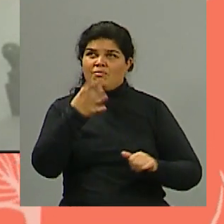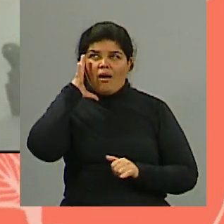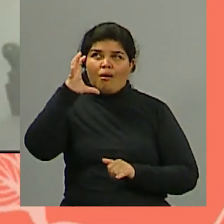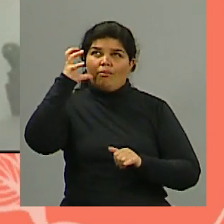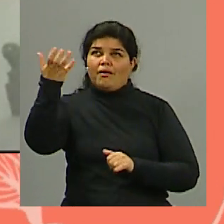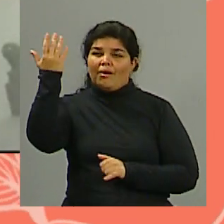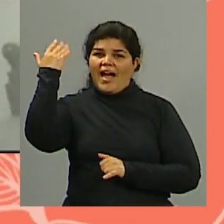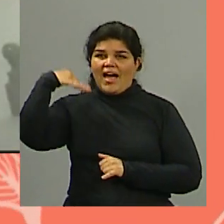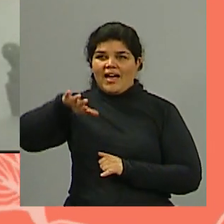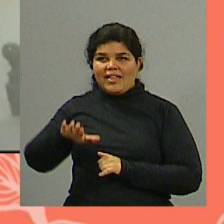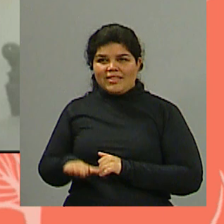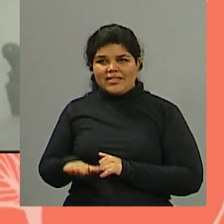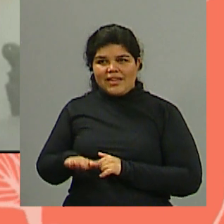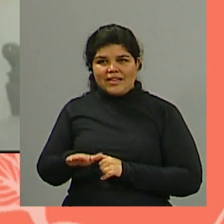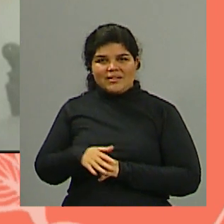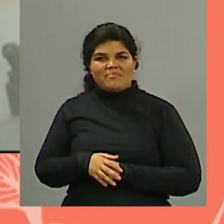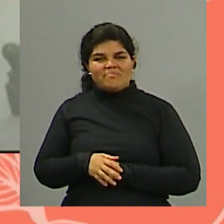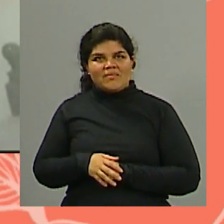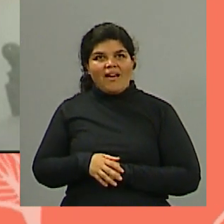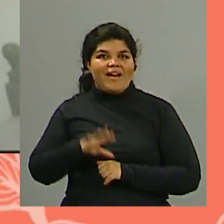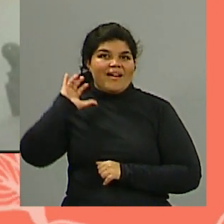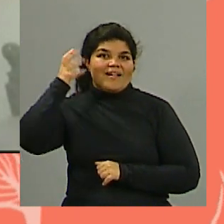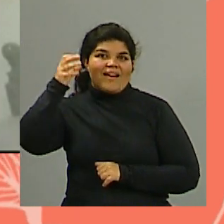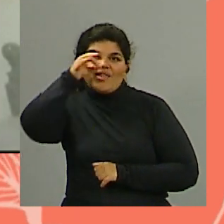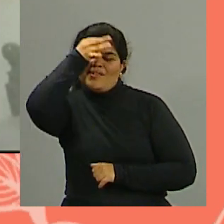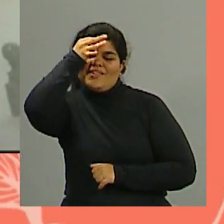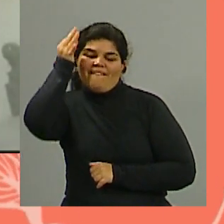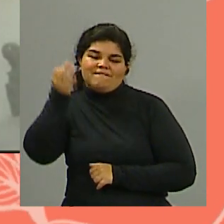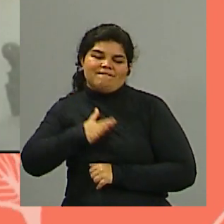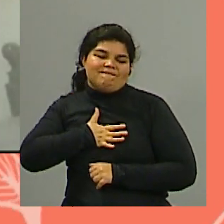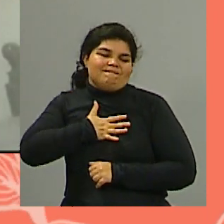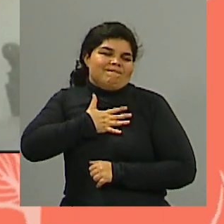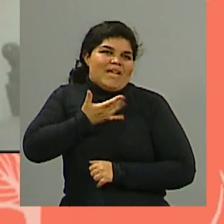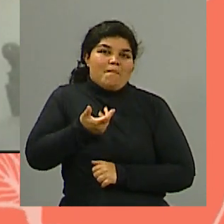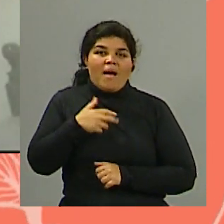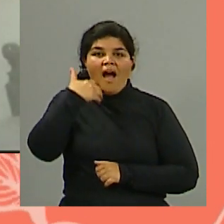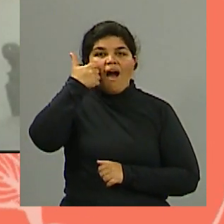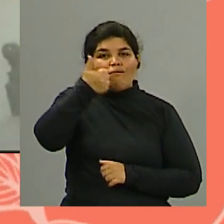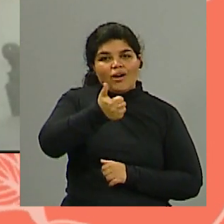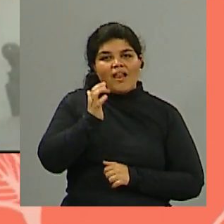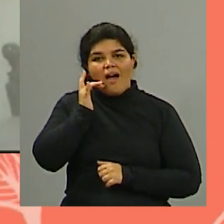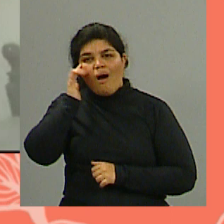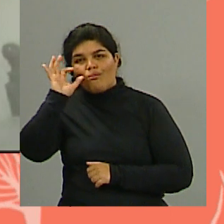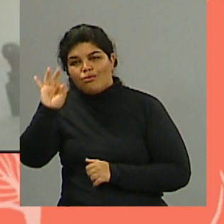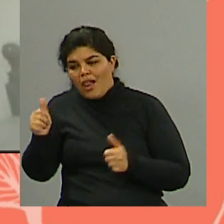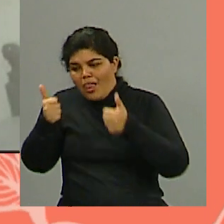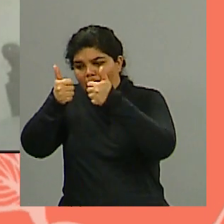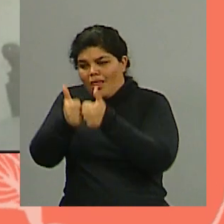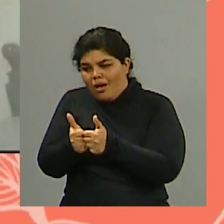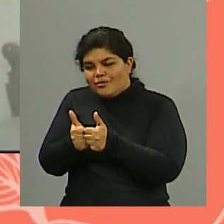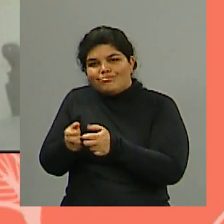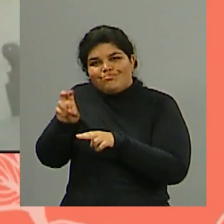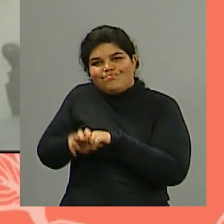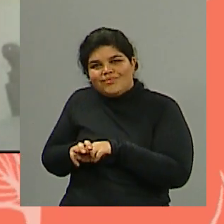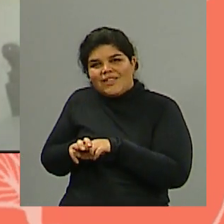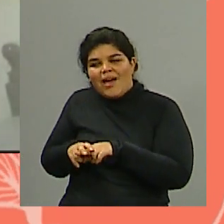pequeña los radioteatros. Me encantaba escucharlos junto a mis abuelos, y dejaban